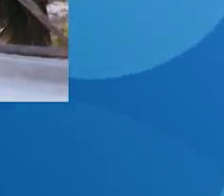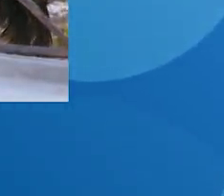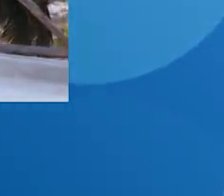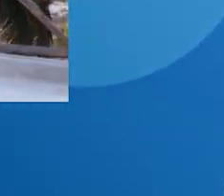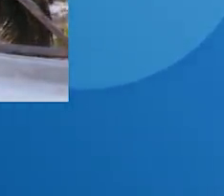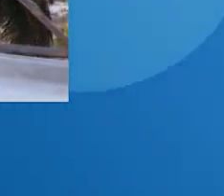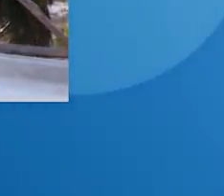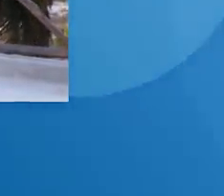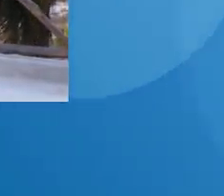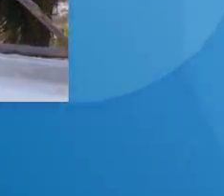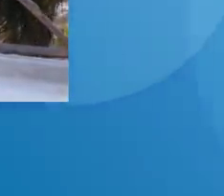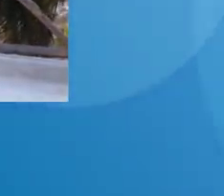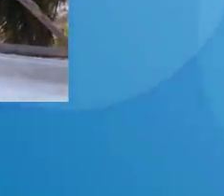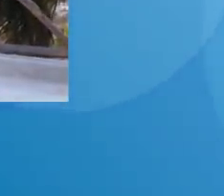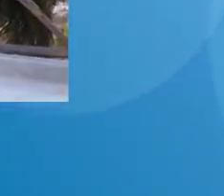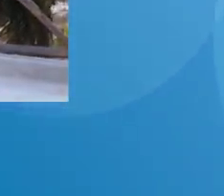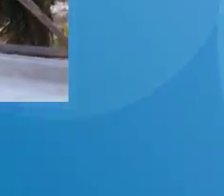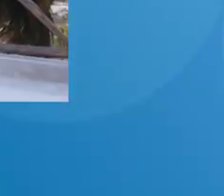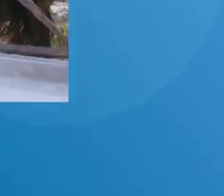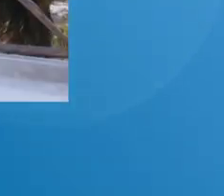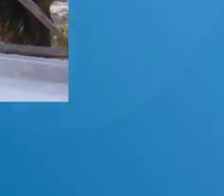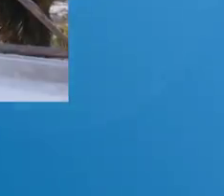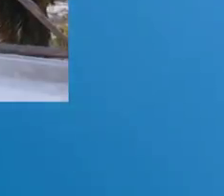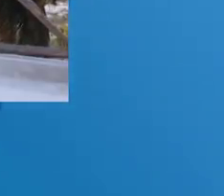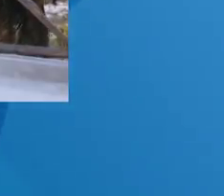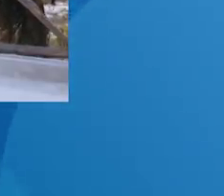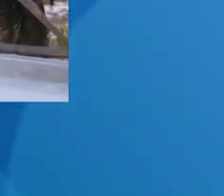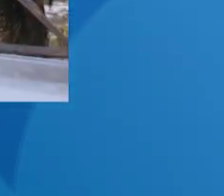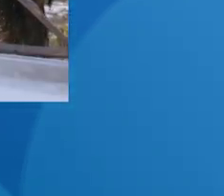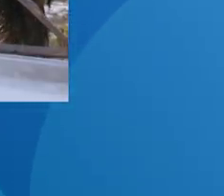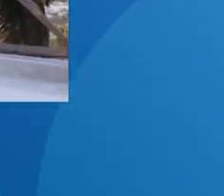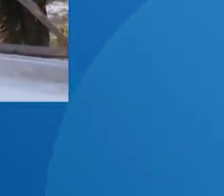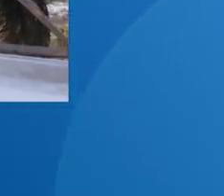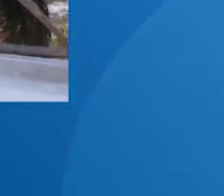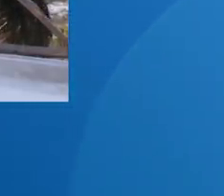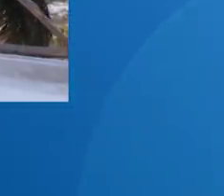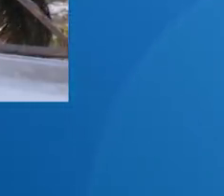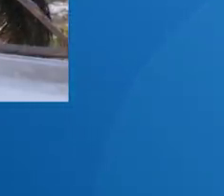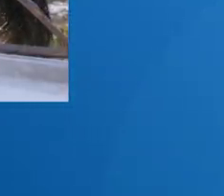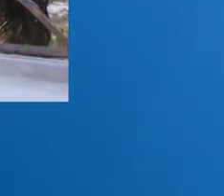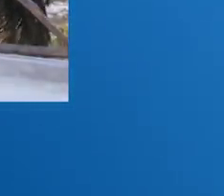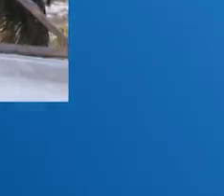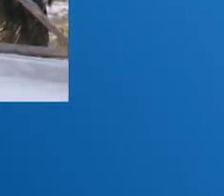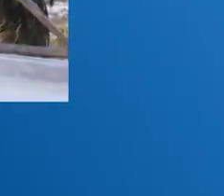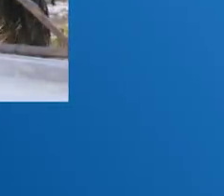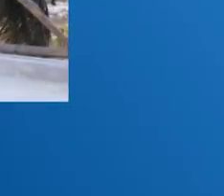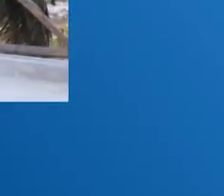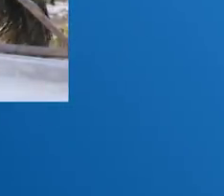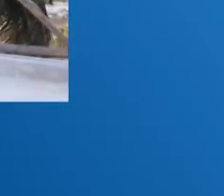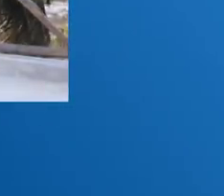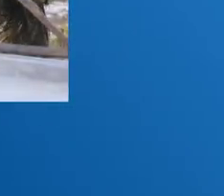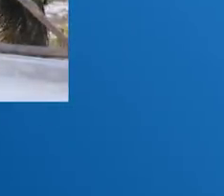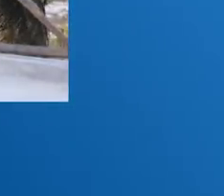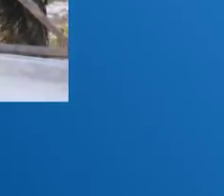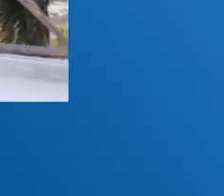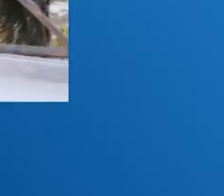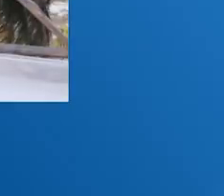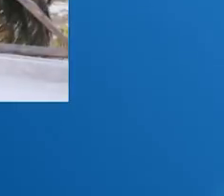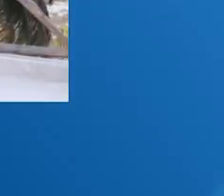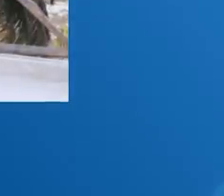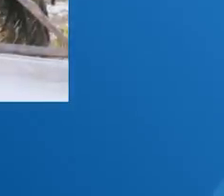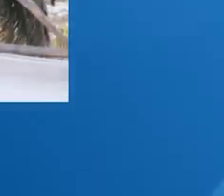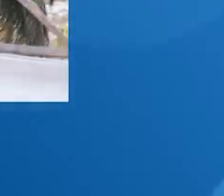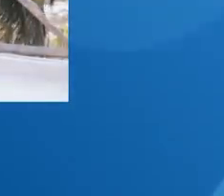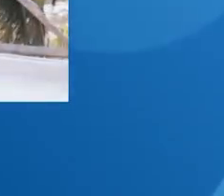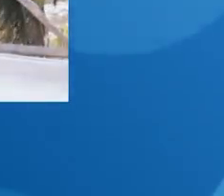4, 5, 6, 7, 8. Abrimos el compás y bajamos